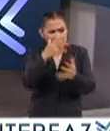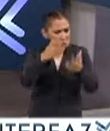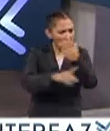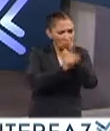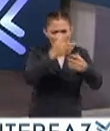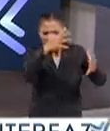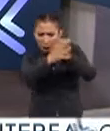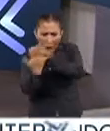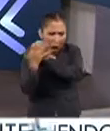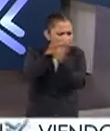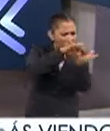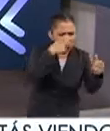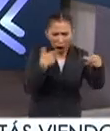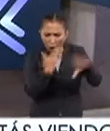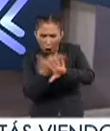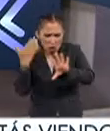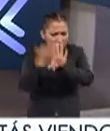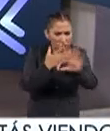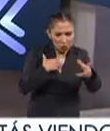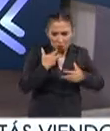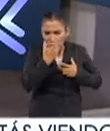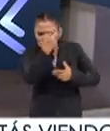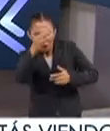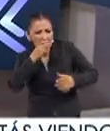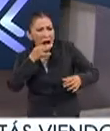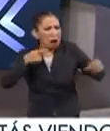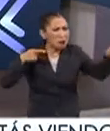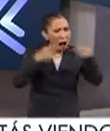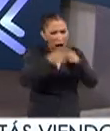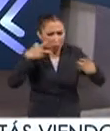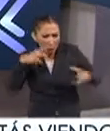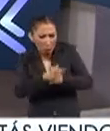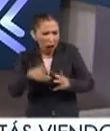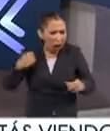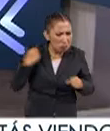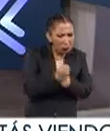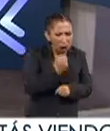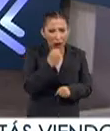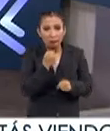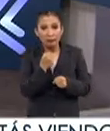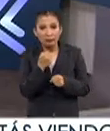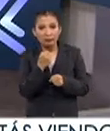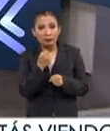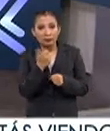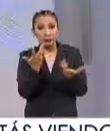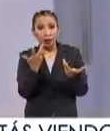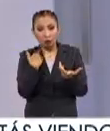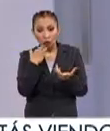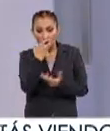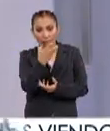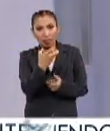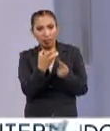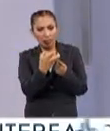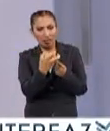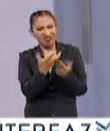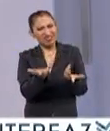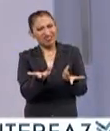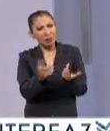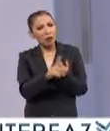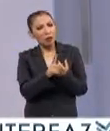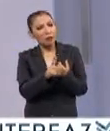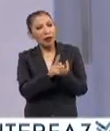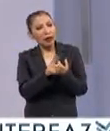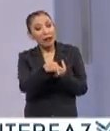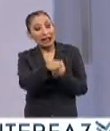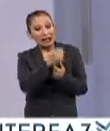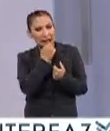de violencia, todos con la adrenalina al 100 gritando, ¡ey, dale, dale, dale! Aunque no quieras, gritas. Entonces, aquí el problema es